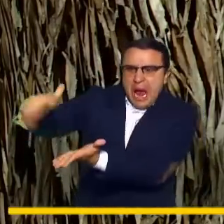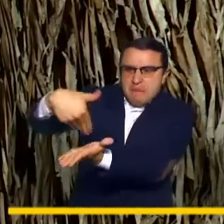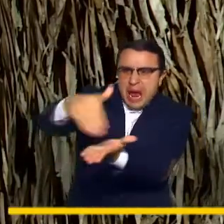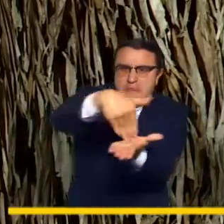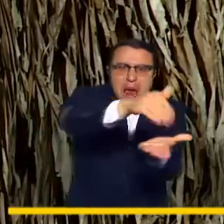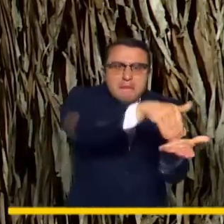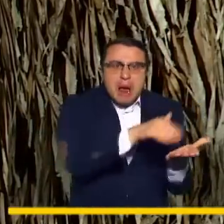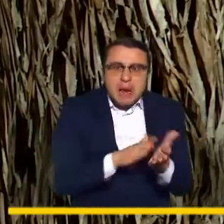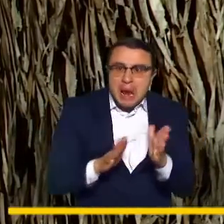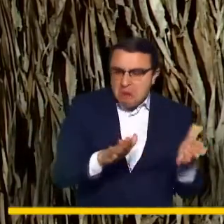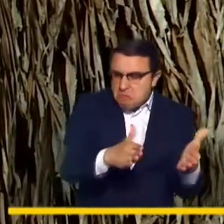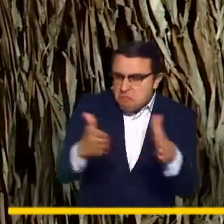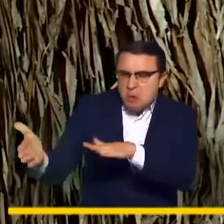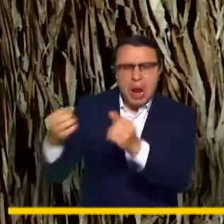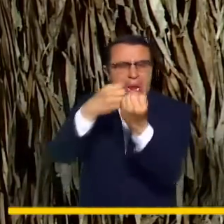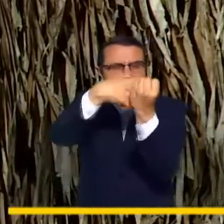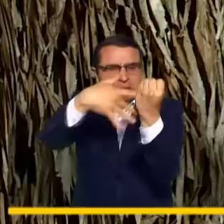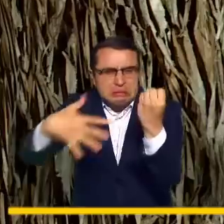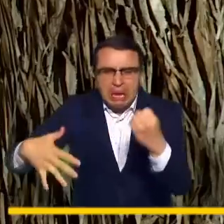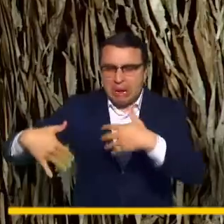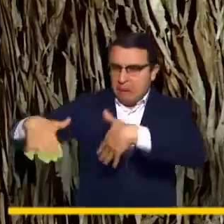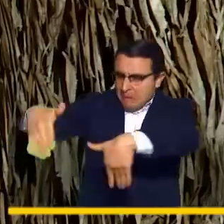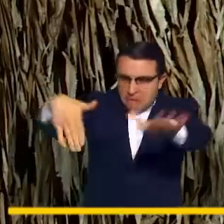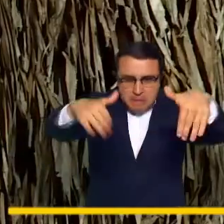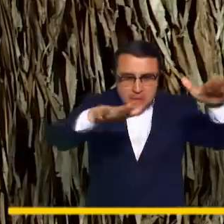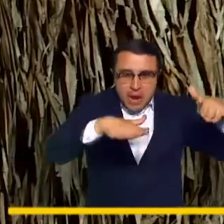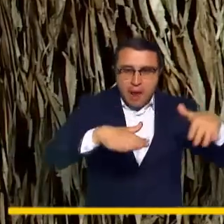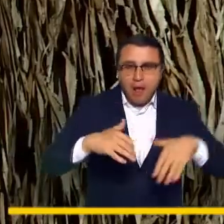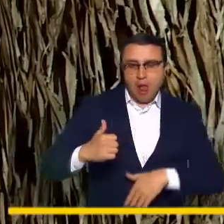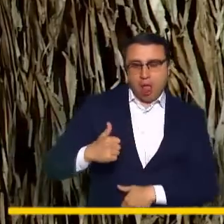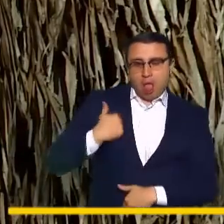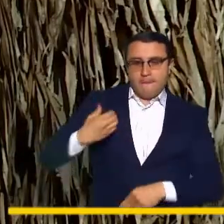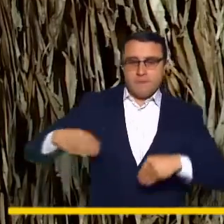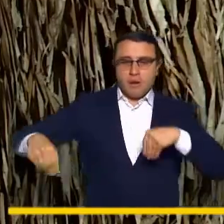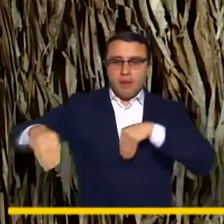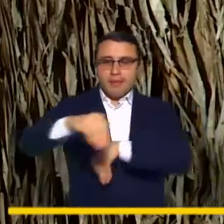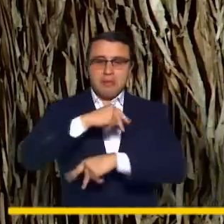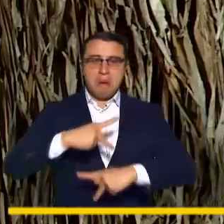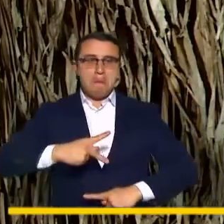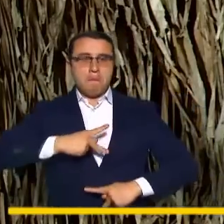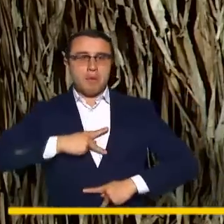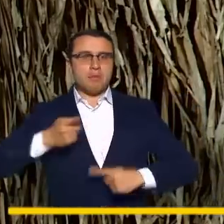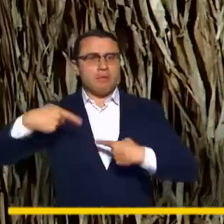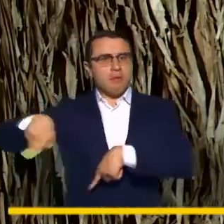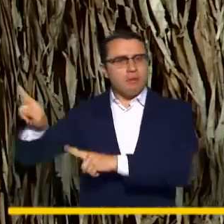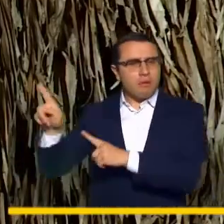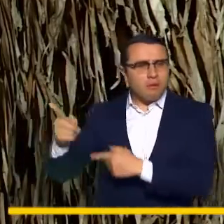fruto de la masacre y de la sangre. Se quedó con las tierras de los campesinos.